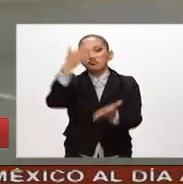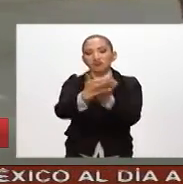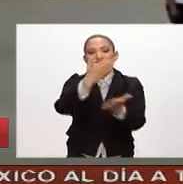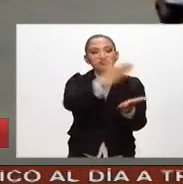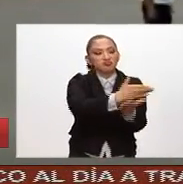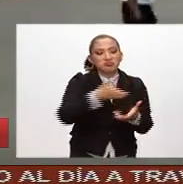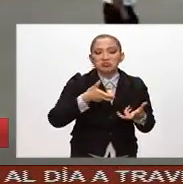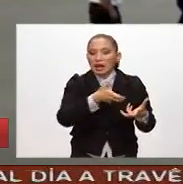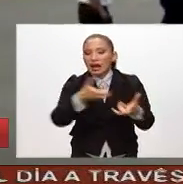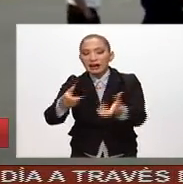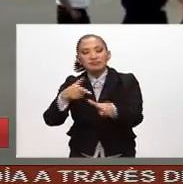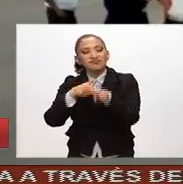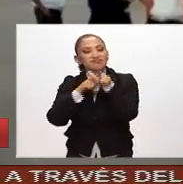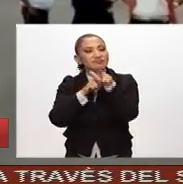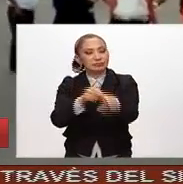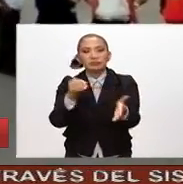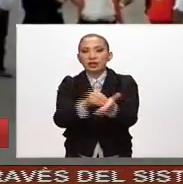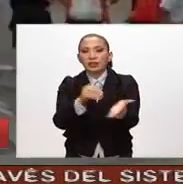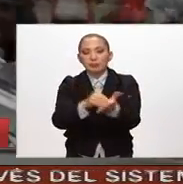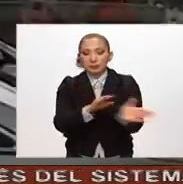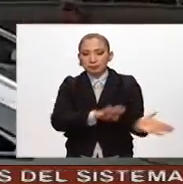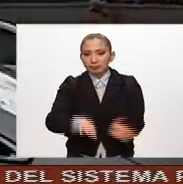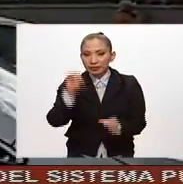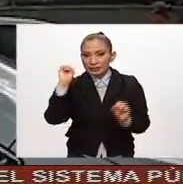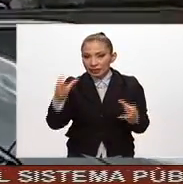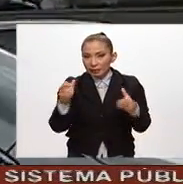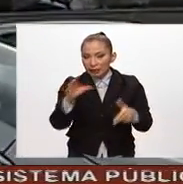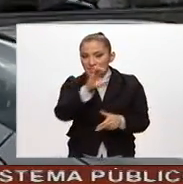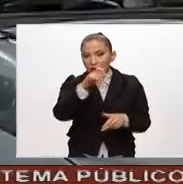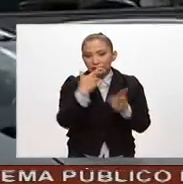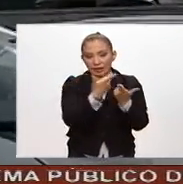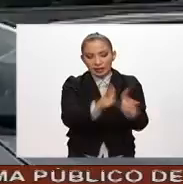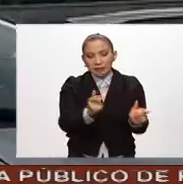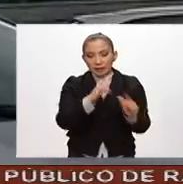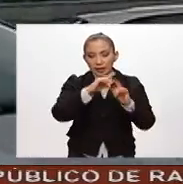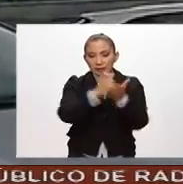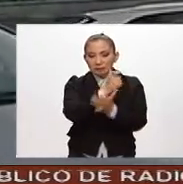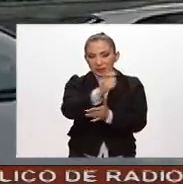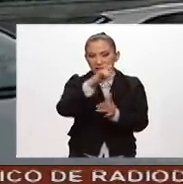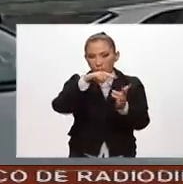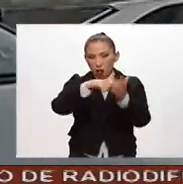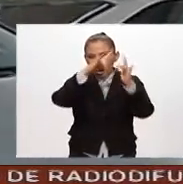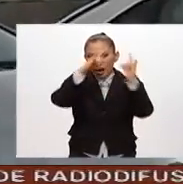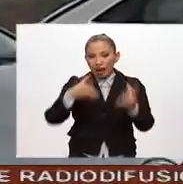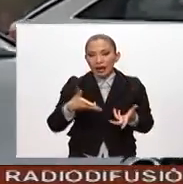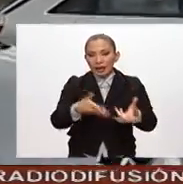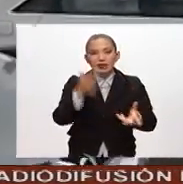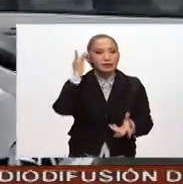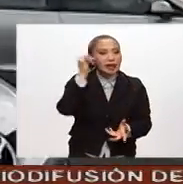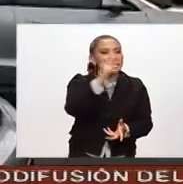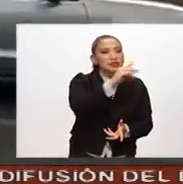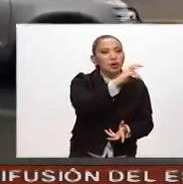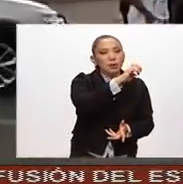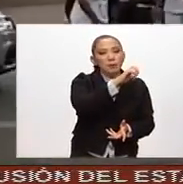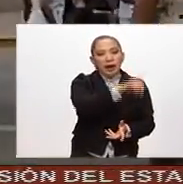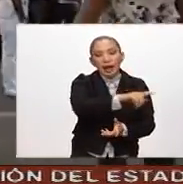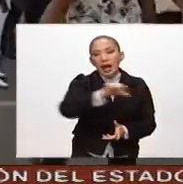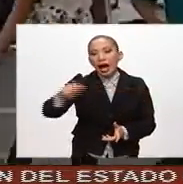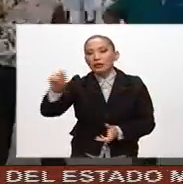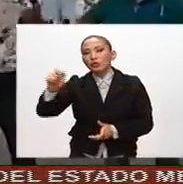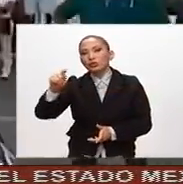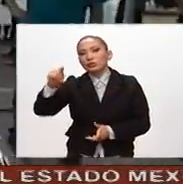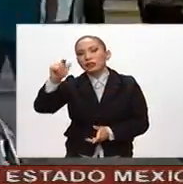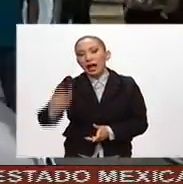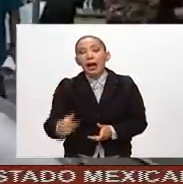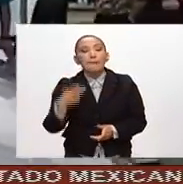carreteros también continuaron. En Chiapas, los disidentes liberaron la caseta de cobro de la carretera San Cristóbal de las Casas, Tuxtla